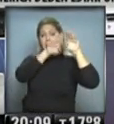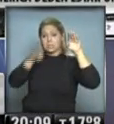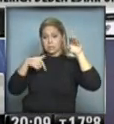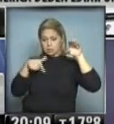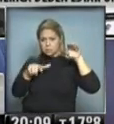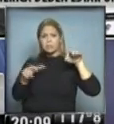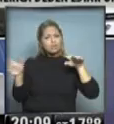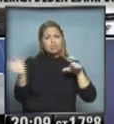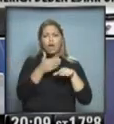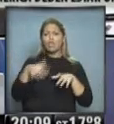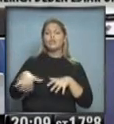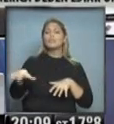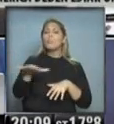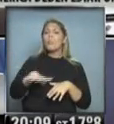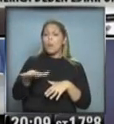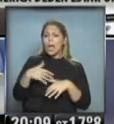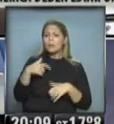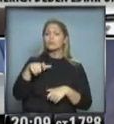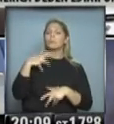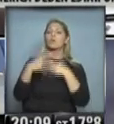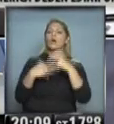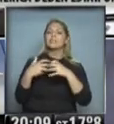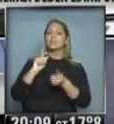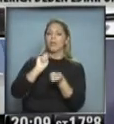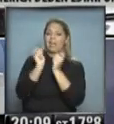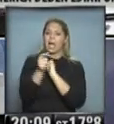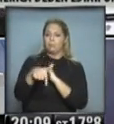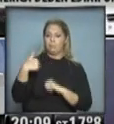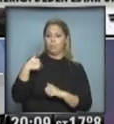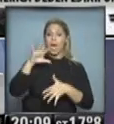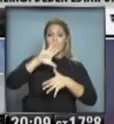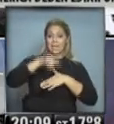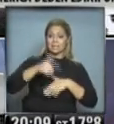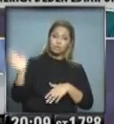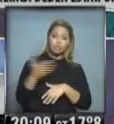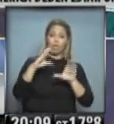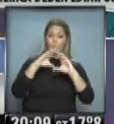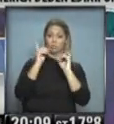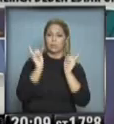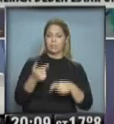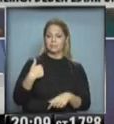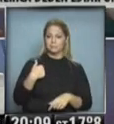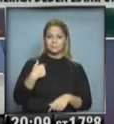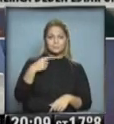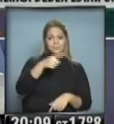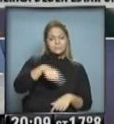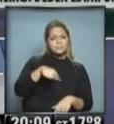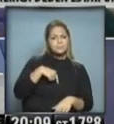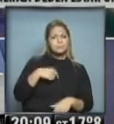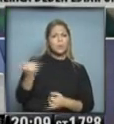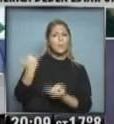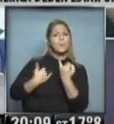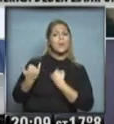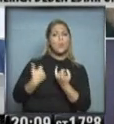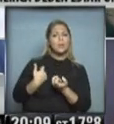pueblos estos procesos revolucionarios en América Latina y debe ser en el mundo. Hermanas y hermanos, me informan. Ya